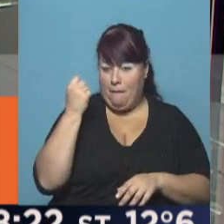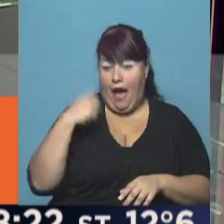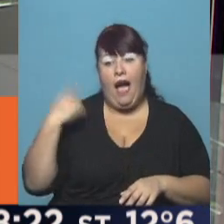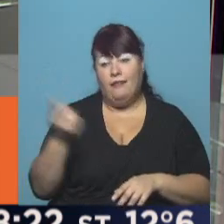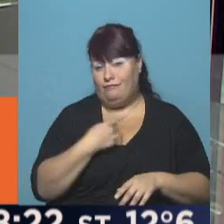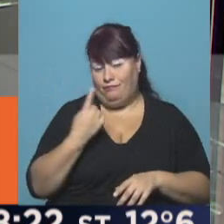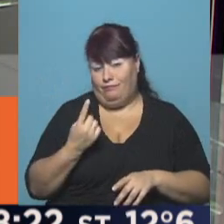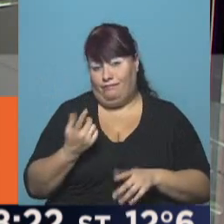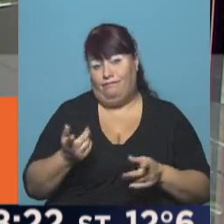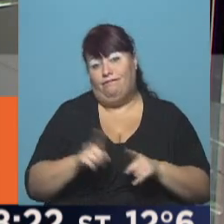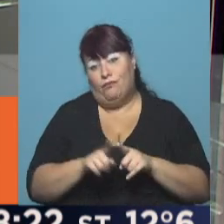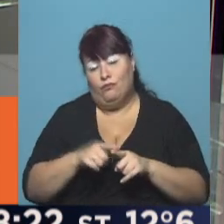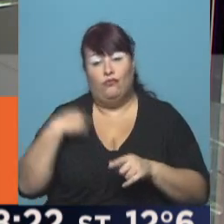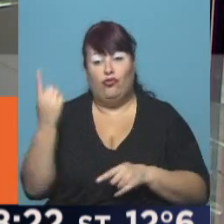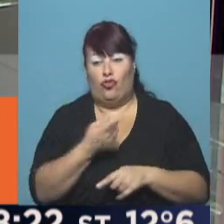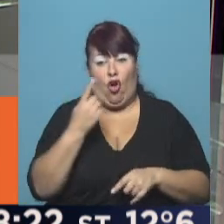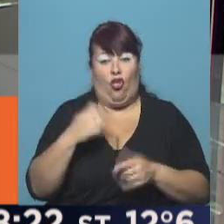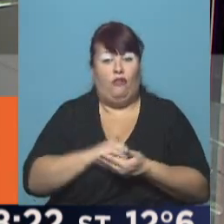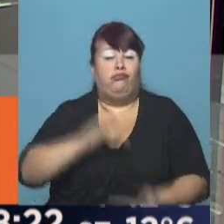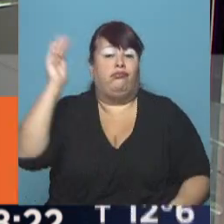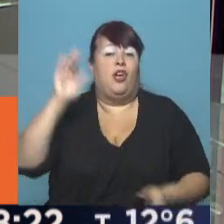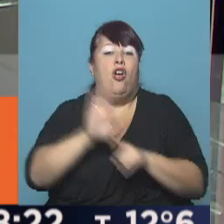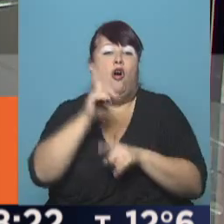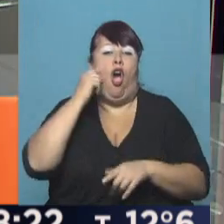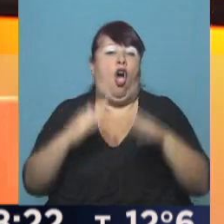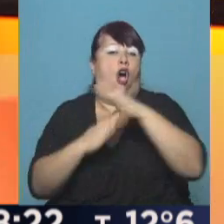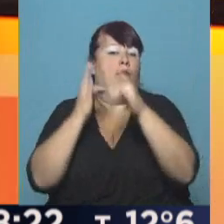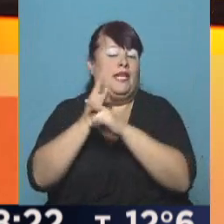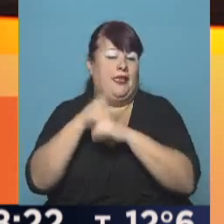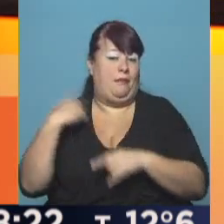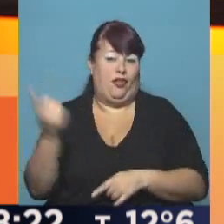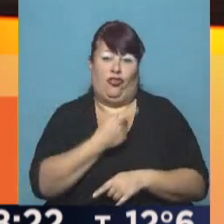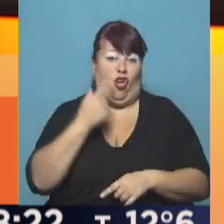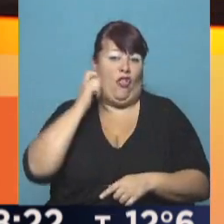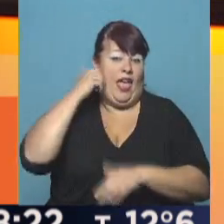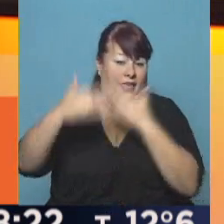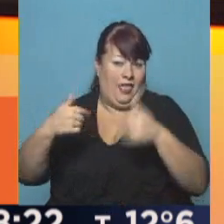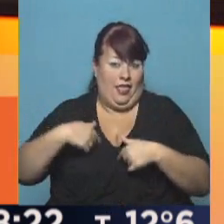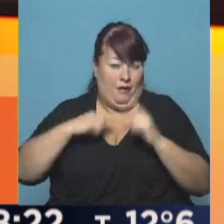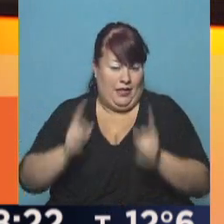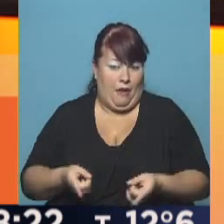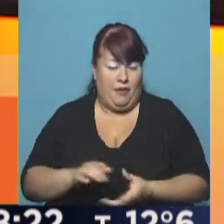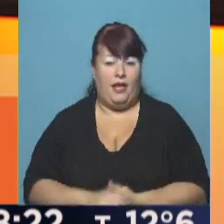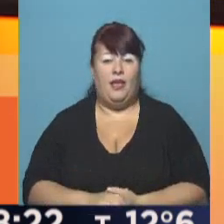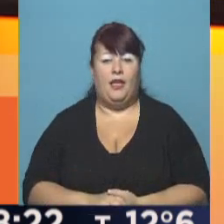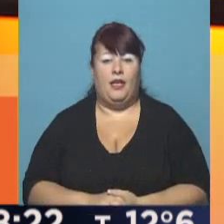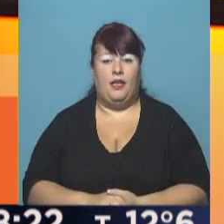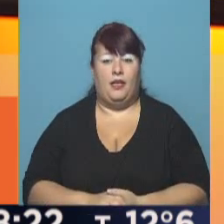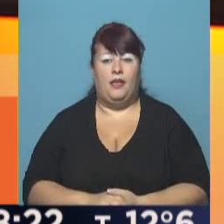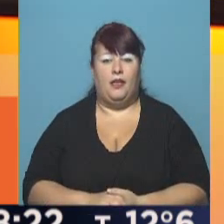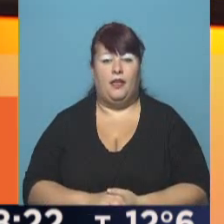nos movemos y nos criamos en general, todas las generaciones, inclusive las nuestras,